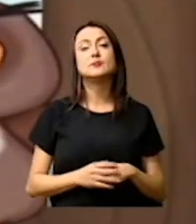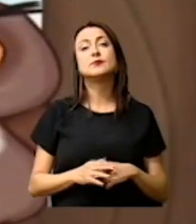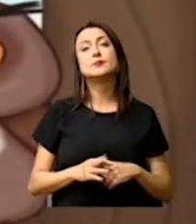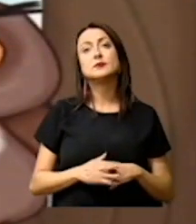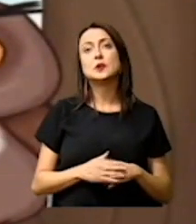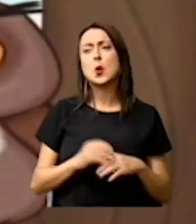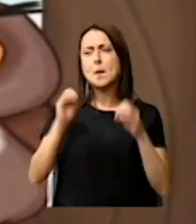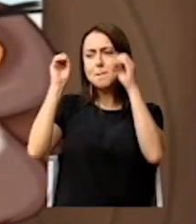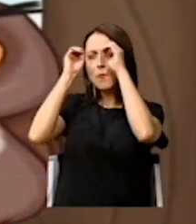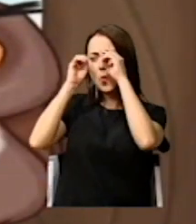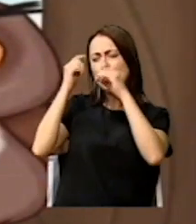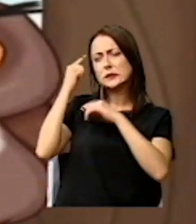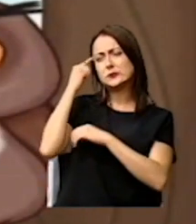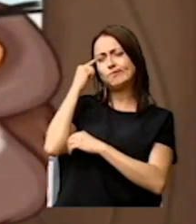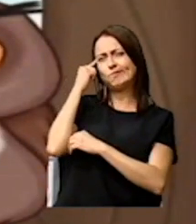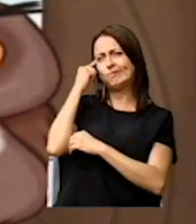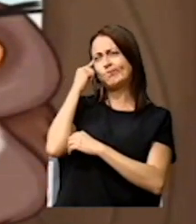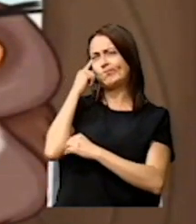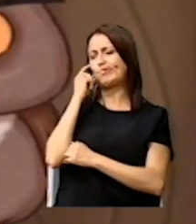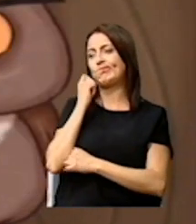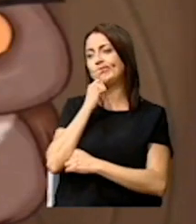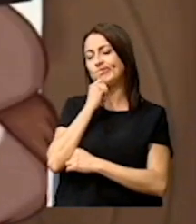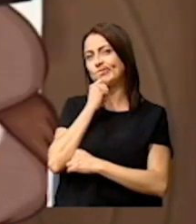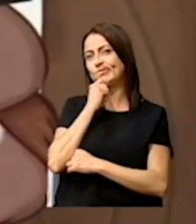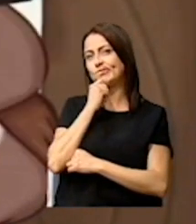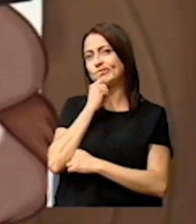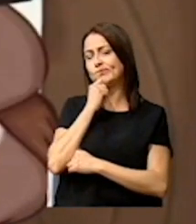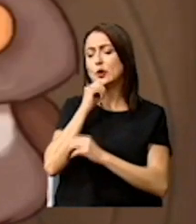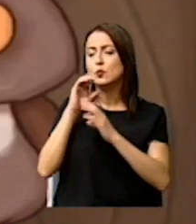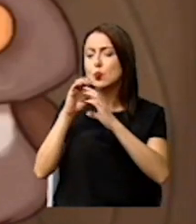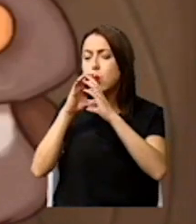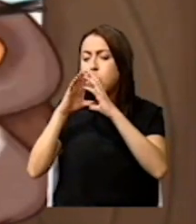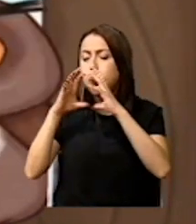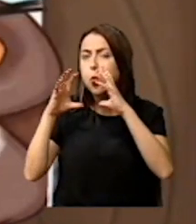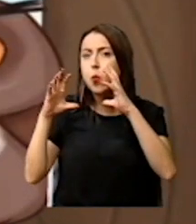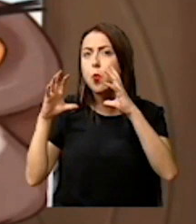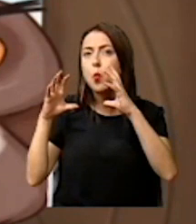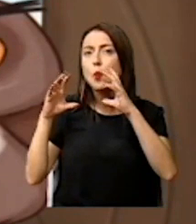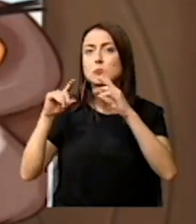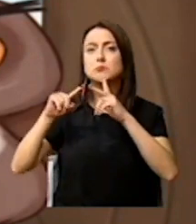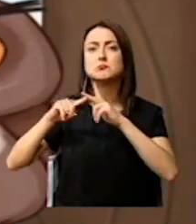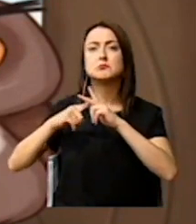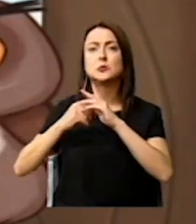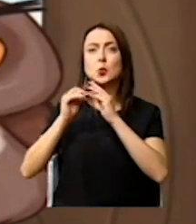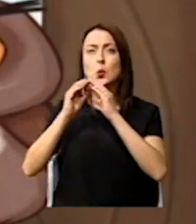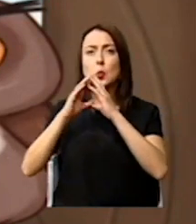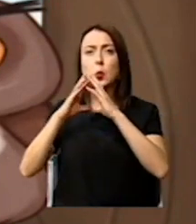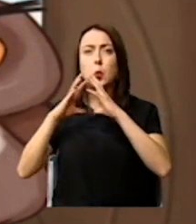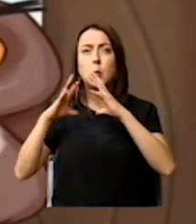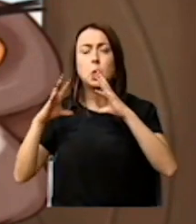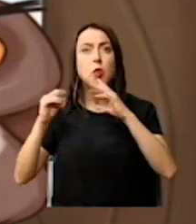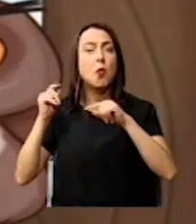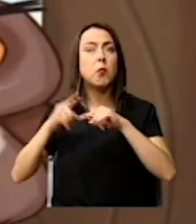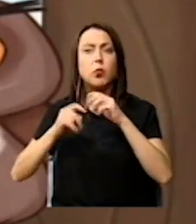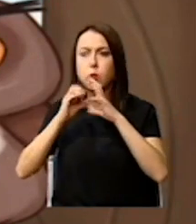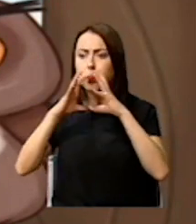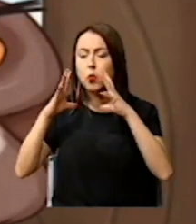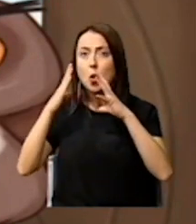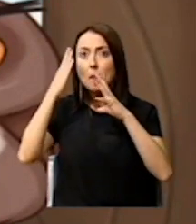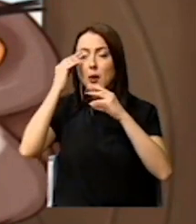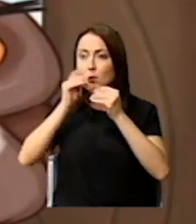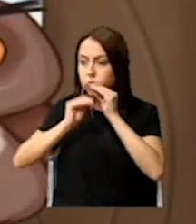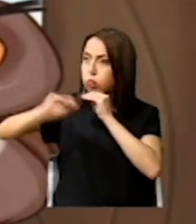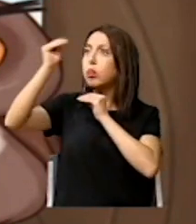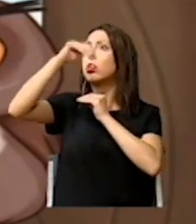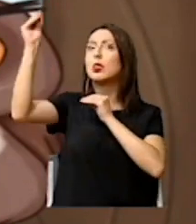Búho pensó un instante. Tomó el globo y comenzó a soplar. Pero no lo pudo inflar porque se le escapó de